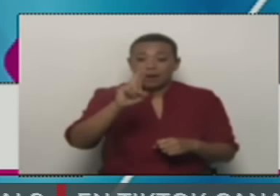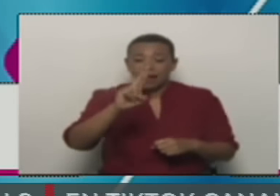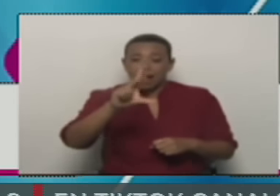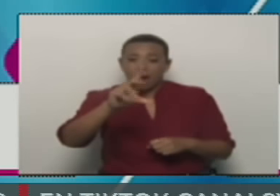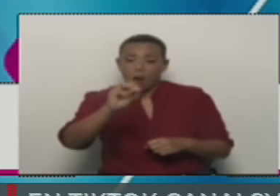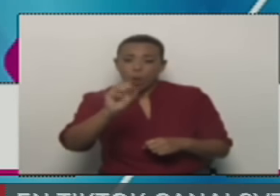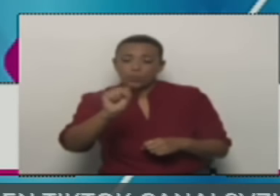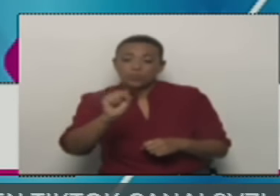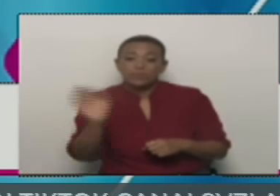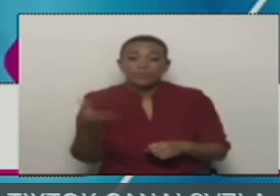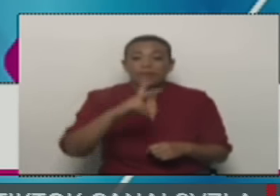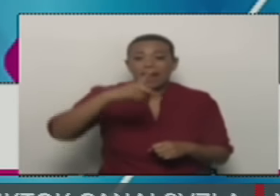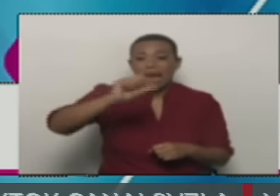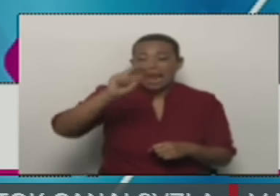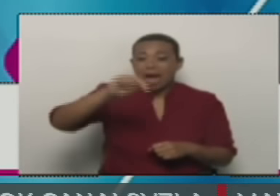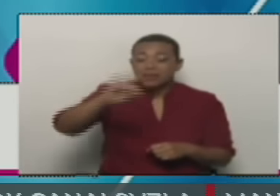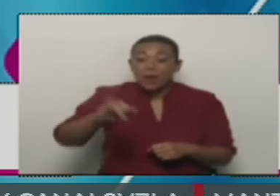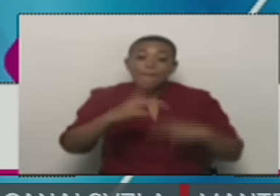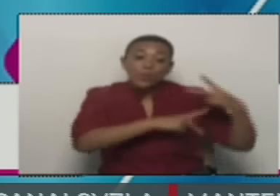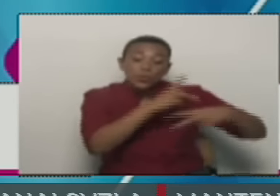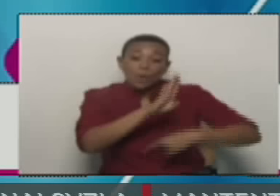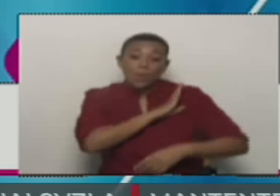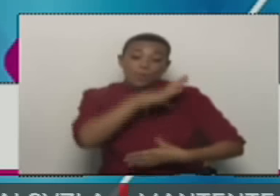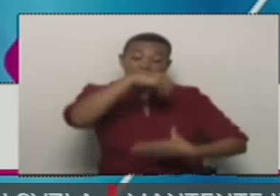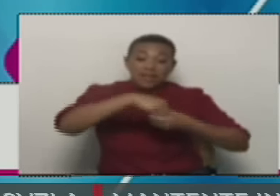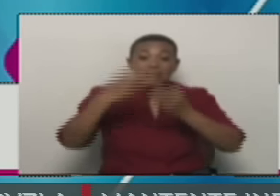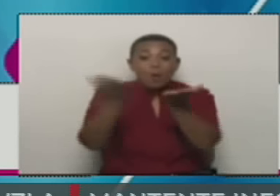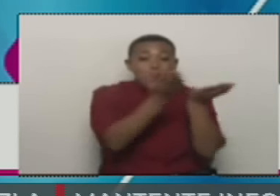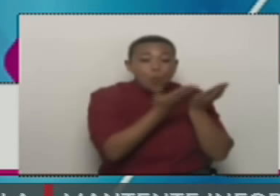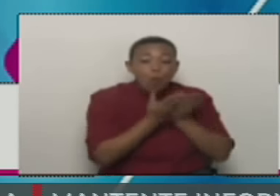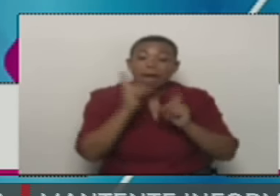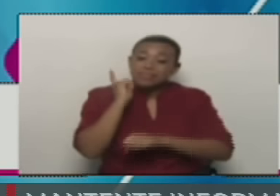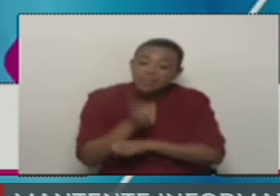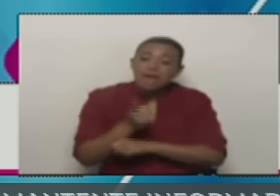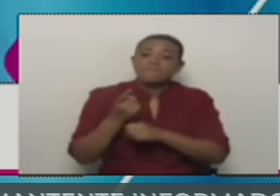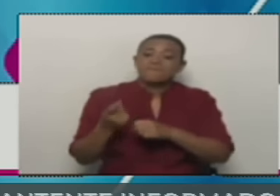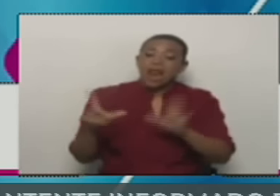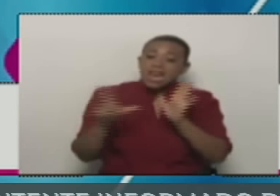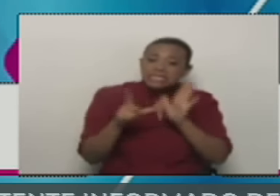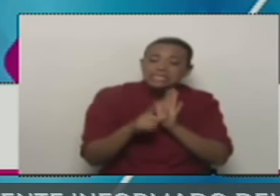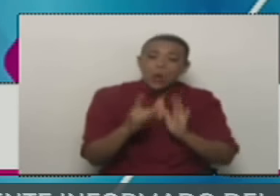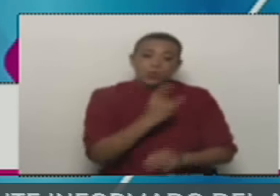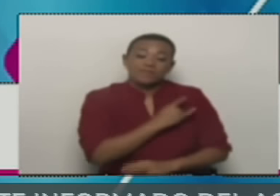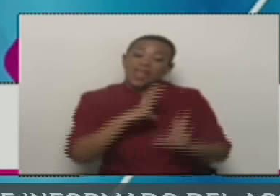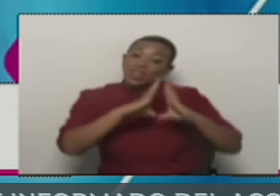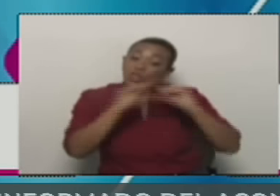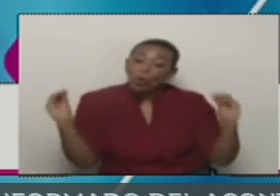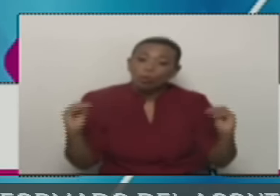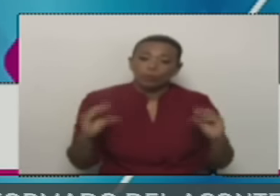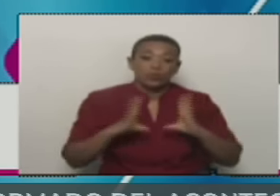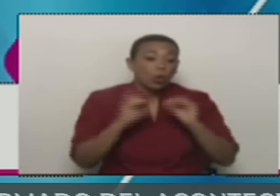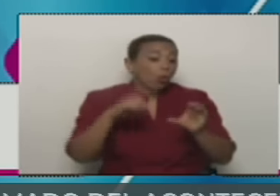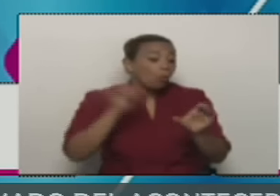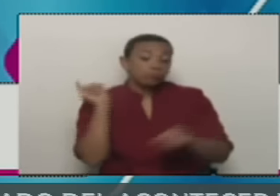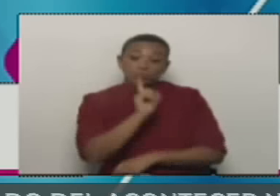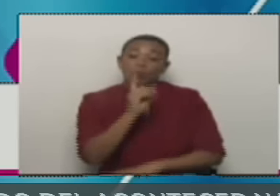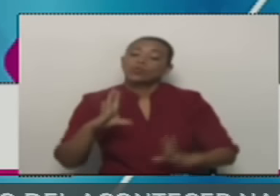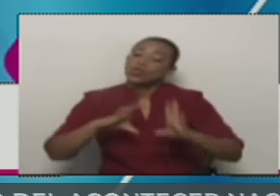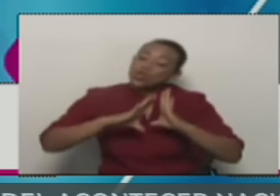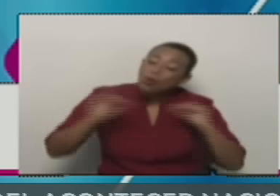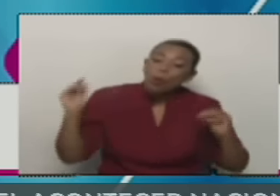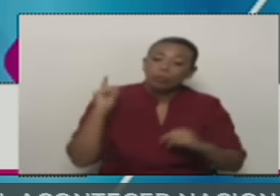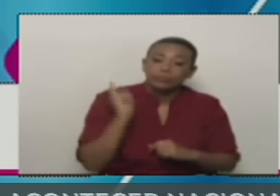para tener sus conucos productivos, todas las escuelas, todos los liceos, y cuando digo todo es todo, Grecia